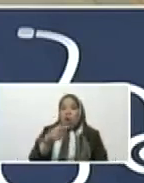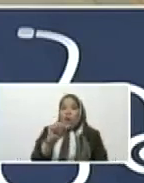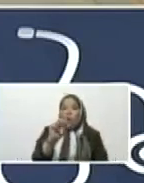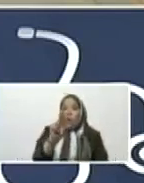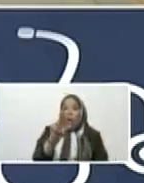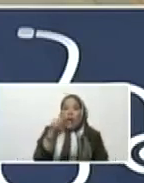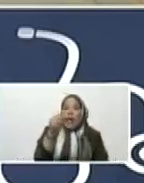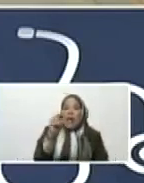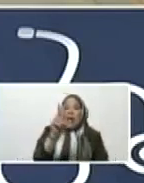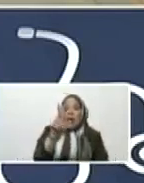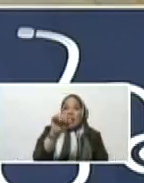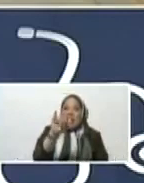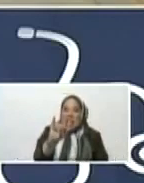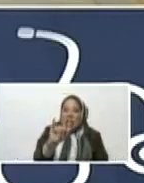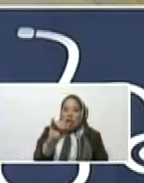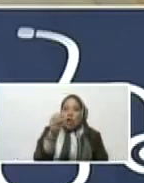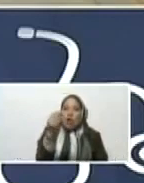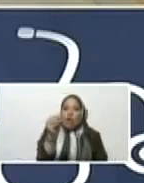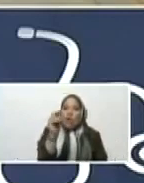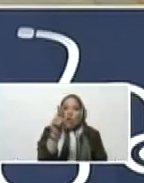Guaquiquí.